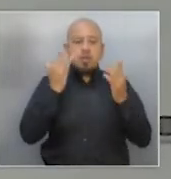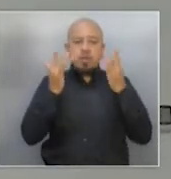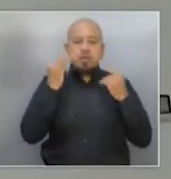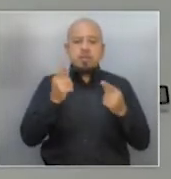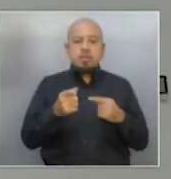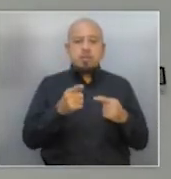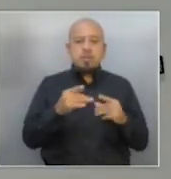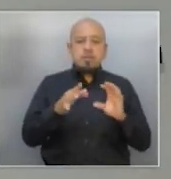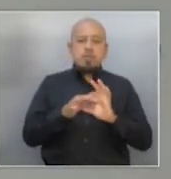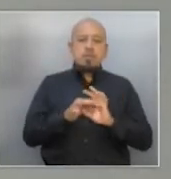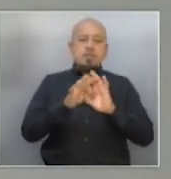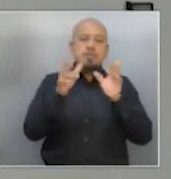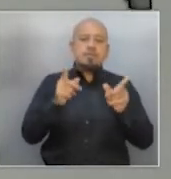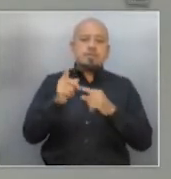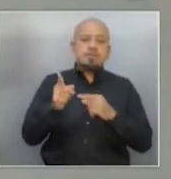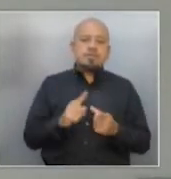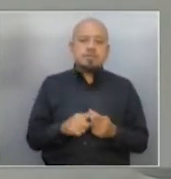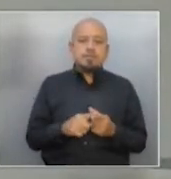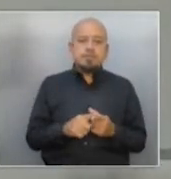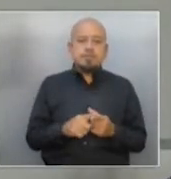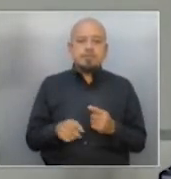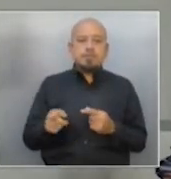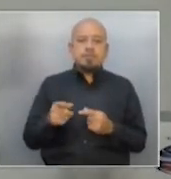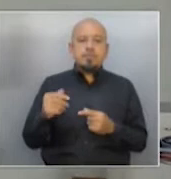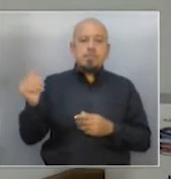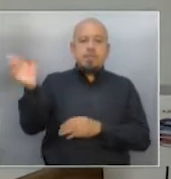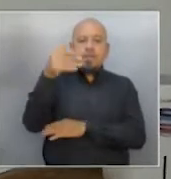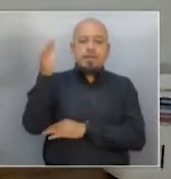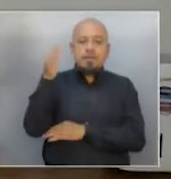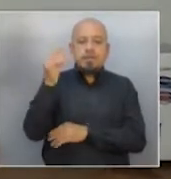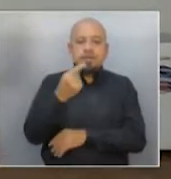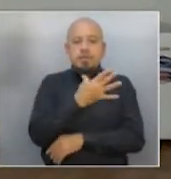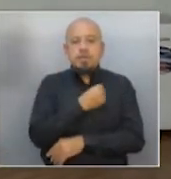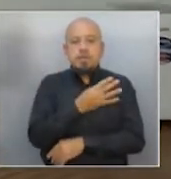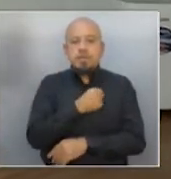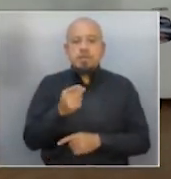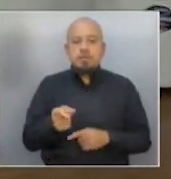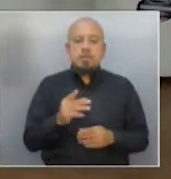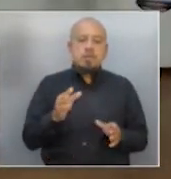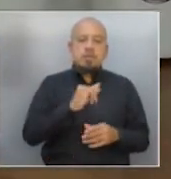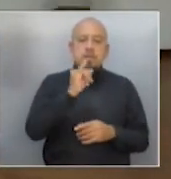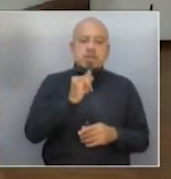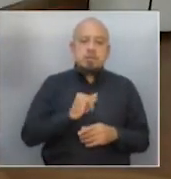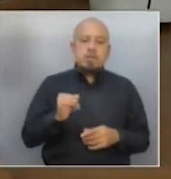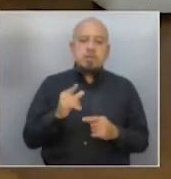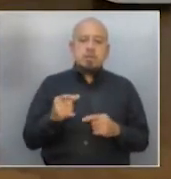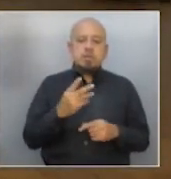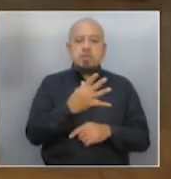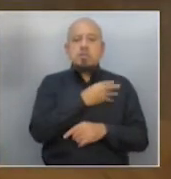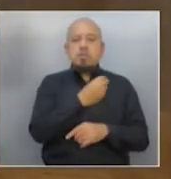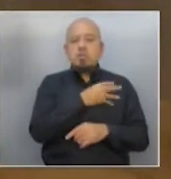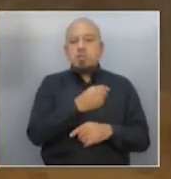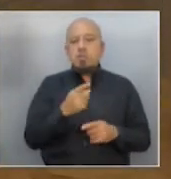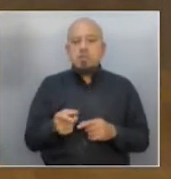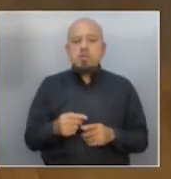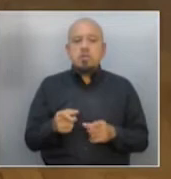La libertad guiando al pueblo. Bueno, y utilicé la bandera blanca, que de algún modo es un símbolo de paz. Y a su vez lo blanco, yo siento que alude